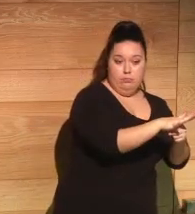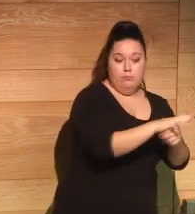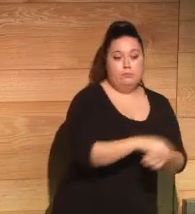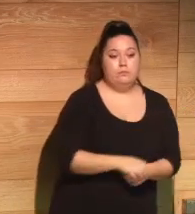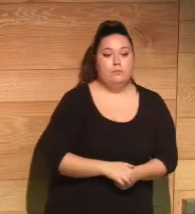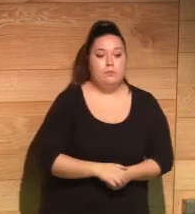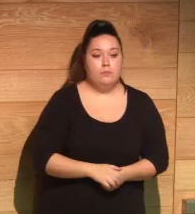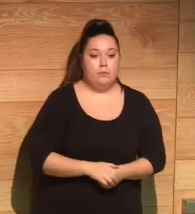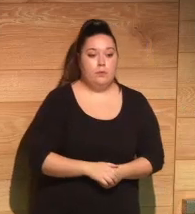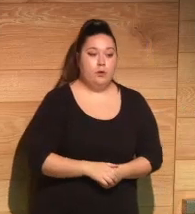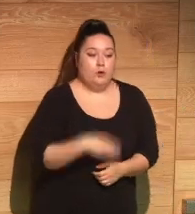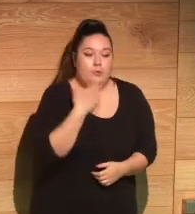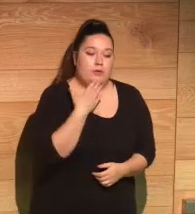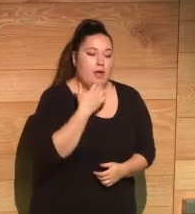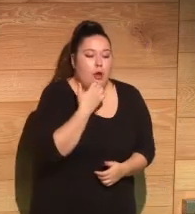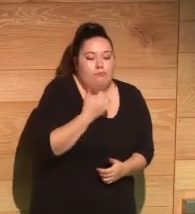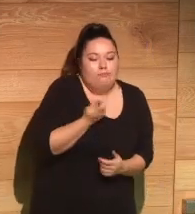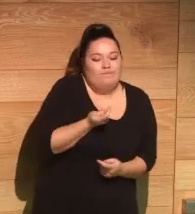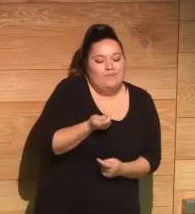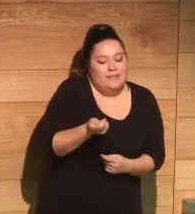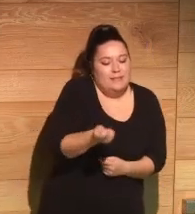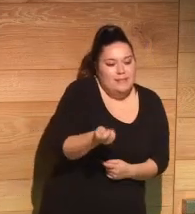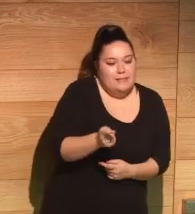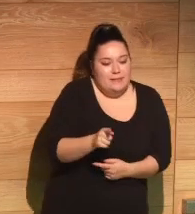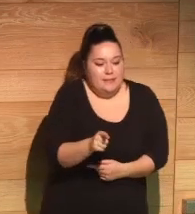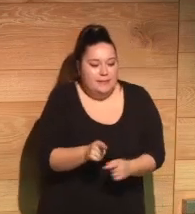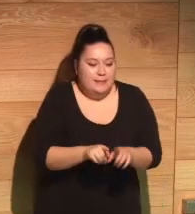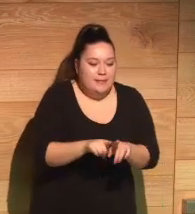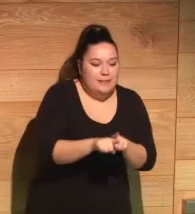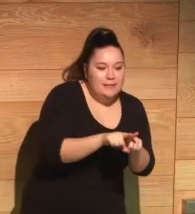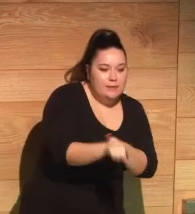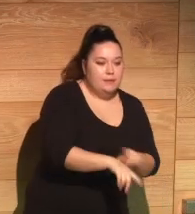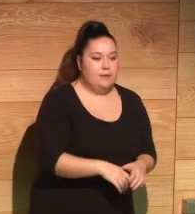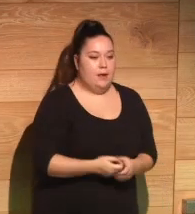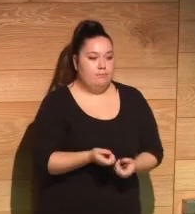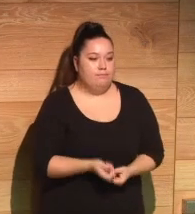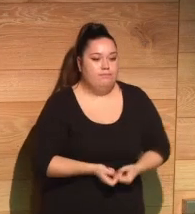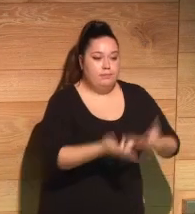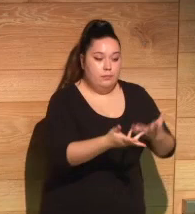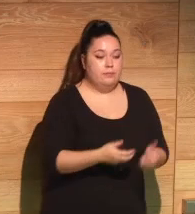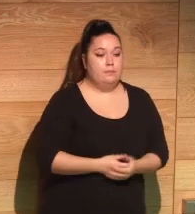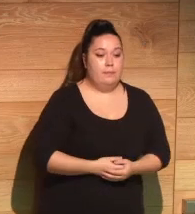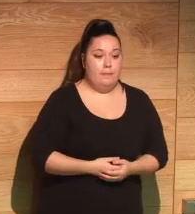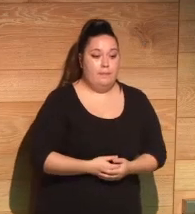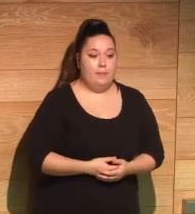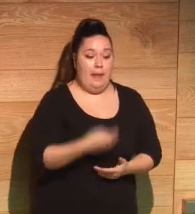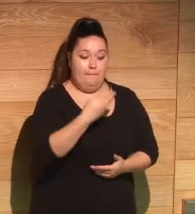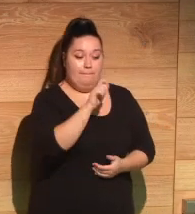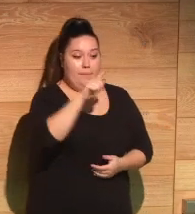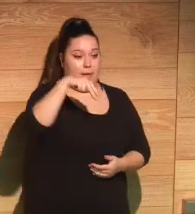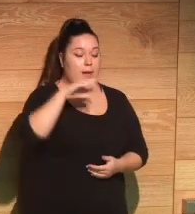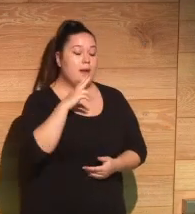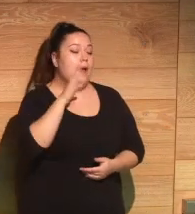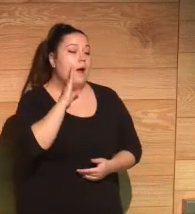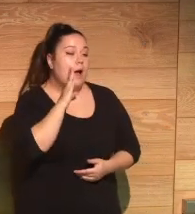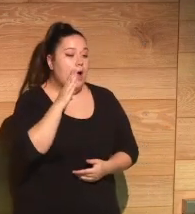algunos recelos o algunos reproches que nos lanzamos unos a otros, y alguien que entraría dentro de eso que Belén decía como lo cool. Cuando hablabas de